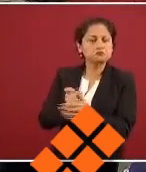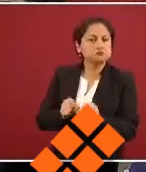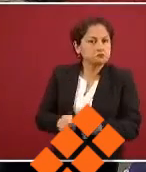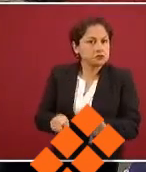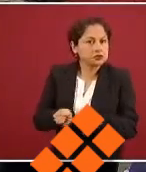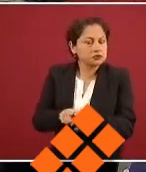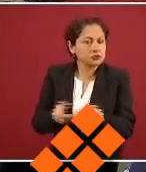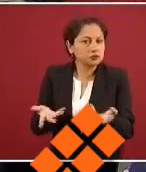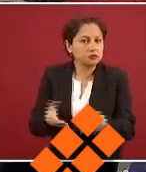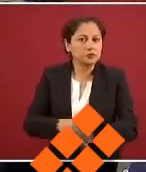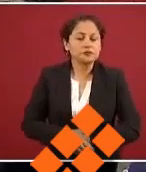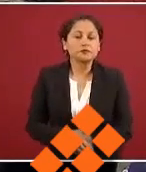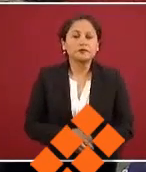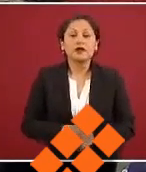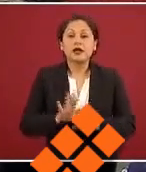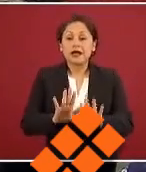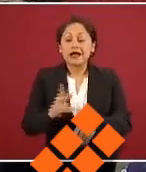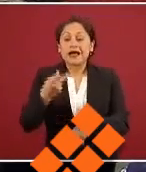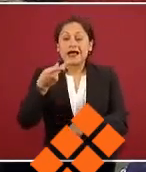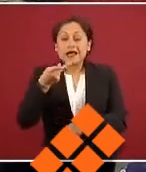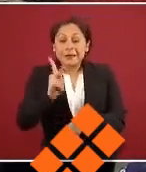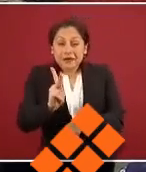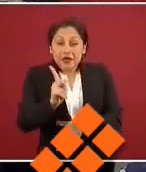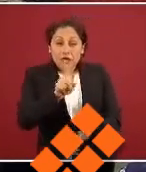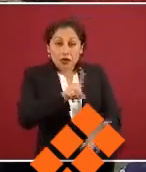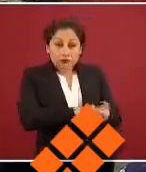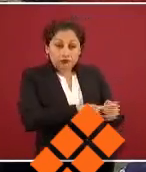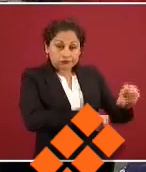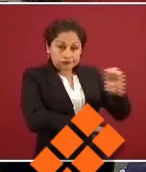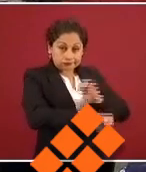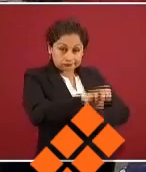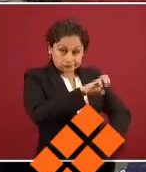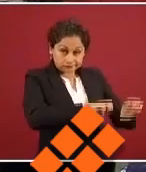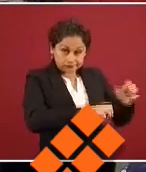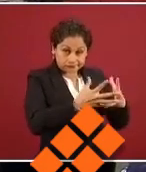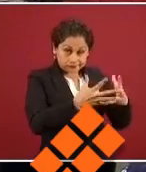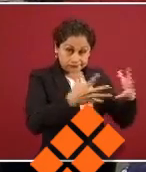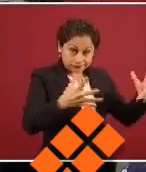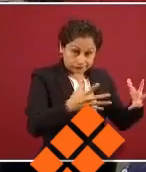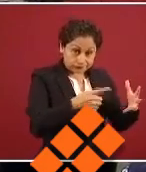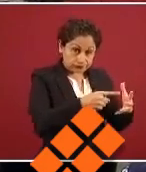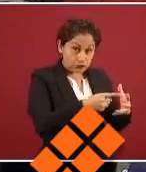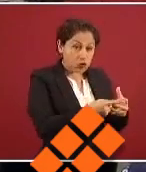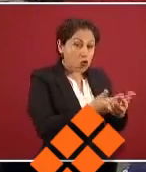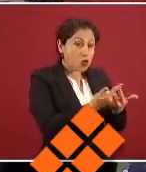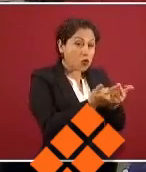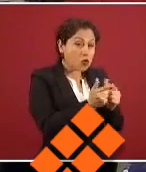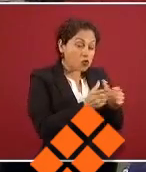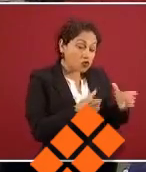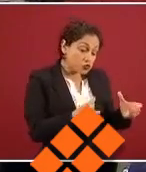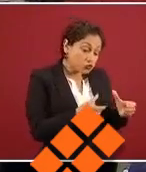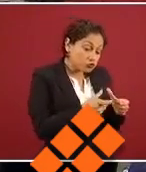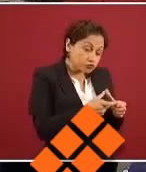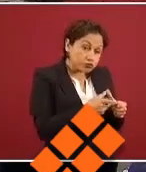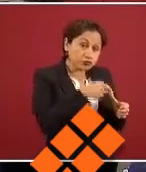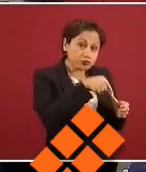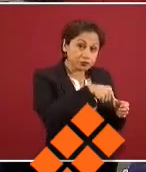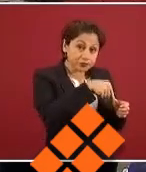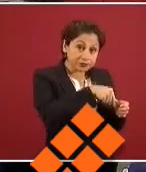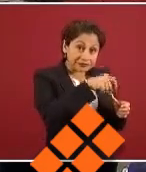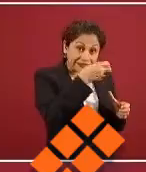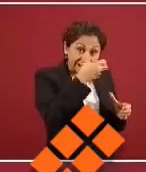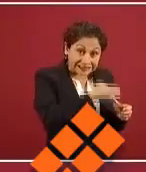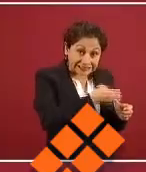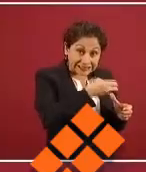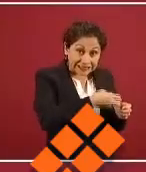346.878 trabajadores en tan solo 24 días. El gobierno federal presentó este miércoles un registro del seguimiento diario del número de